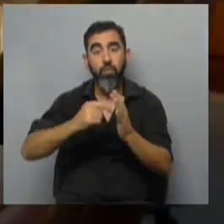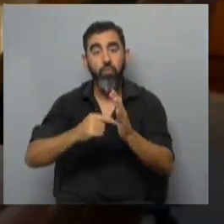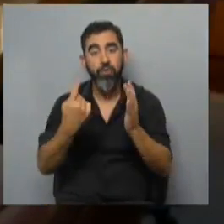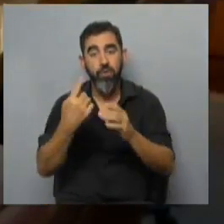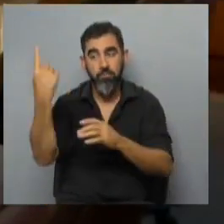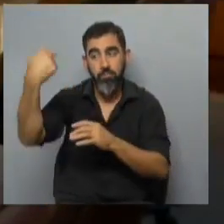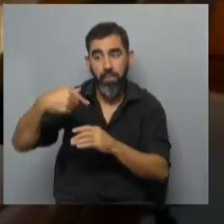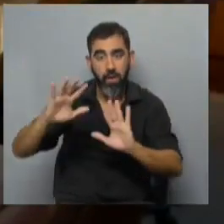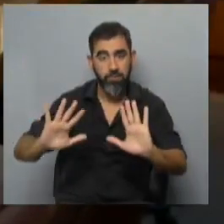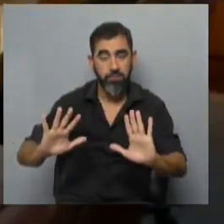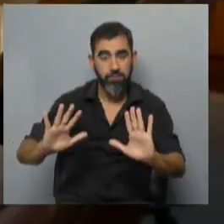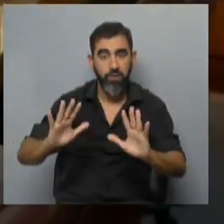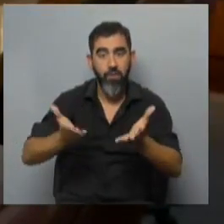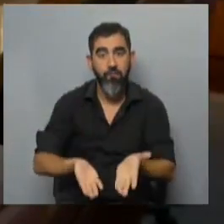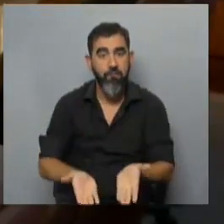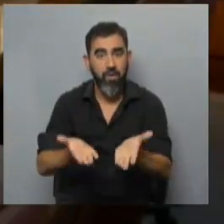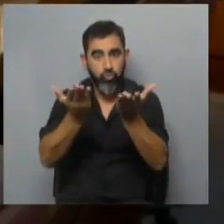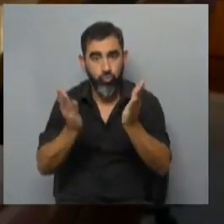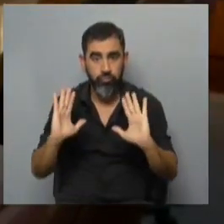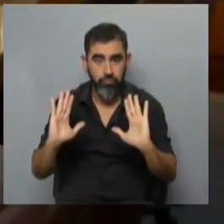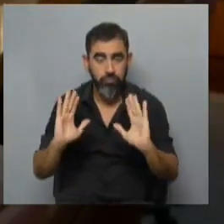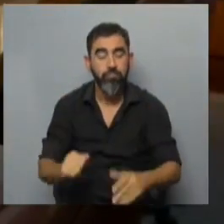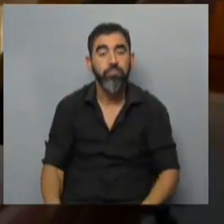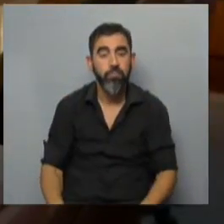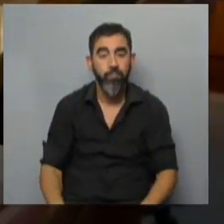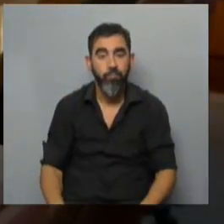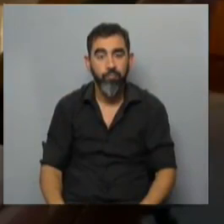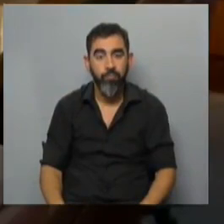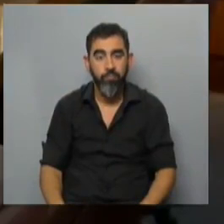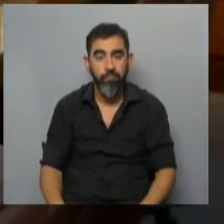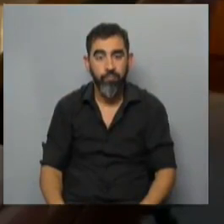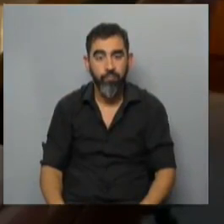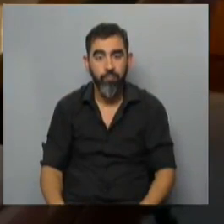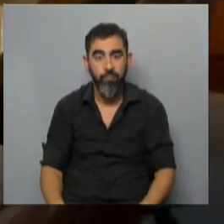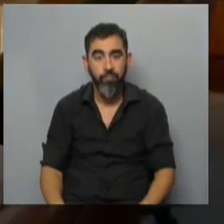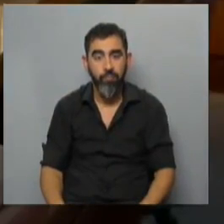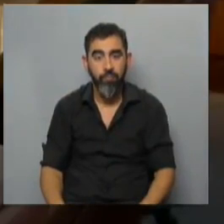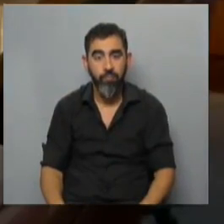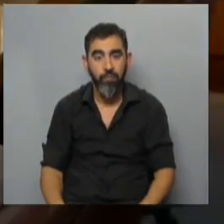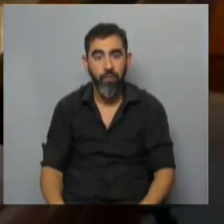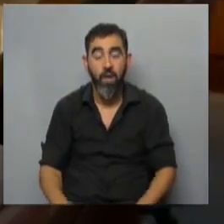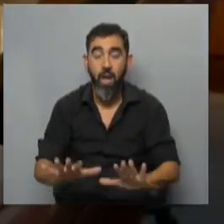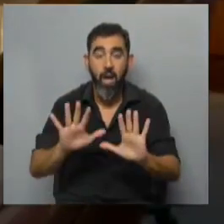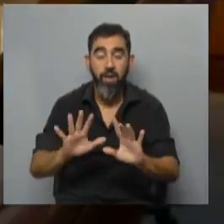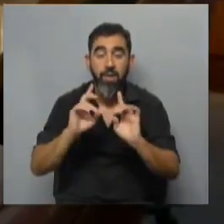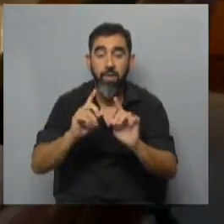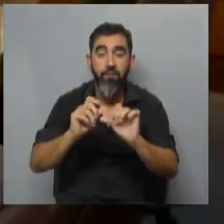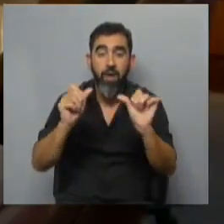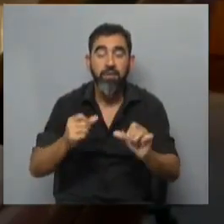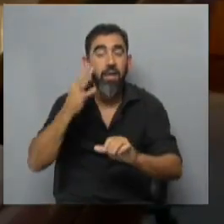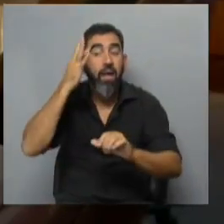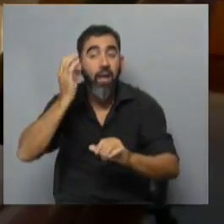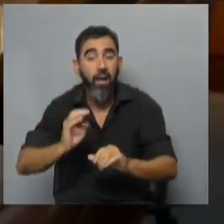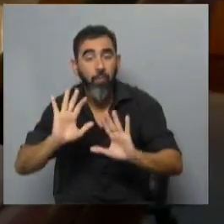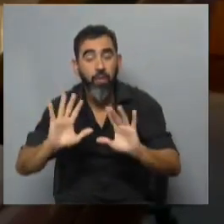un mandato y ese mandato es la inflación entonces ahí no hay otra cosa que hacer lo que entendemos